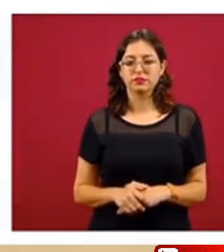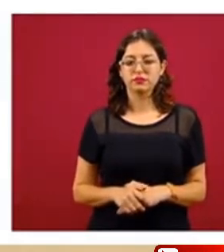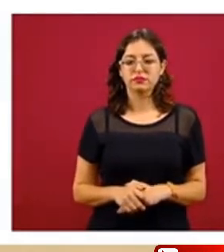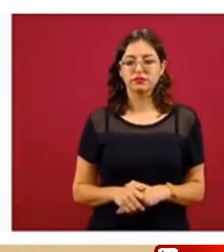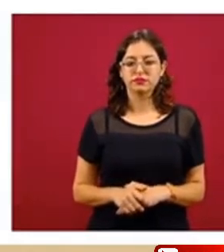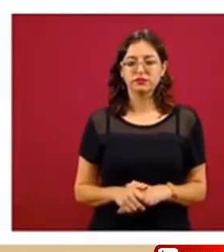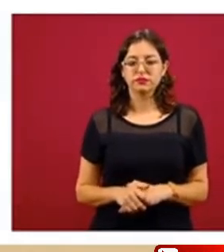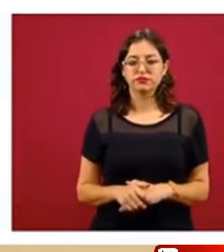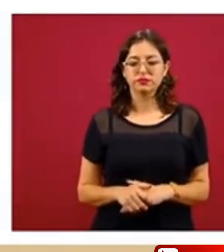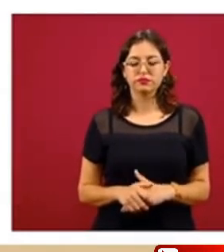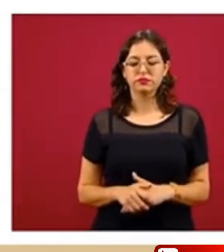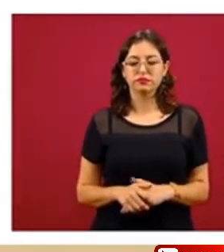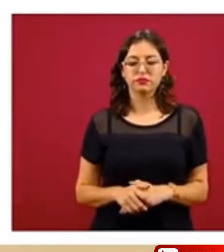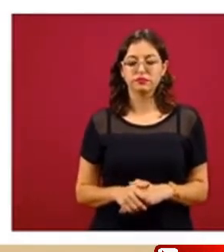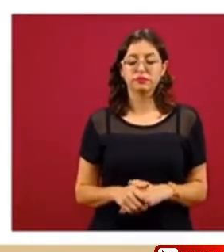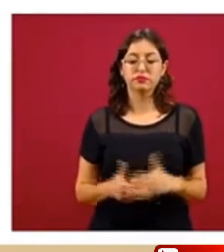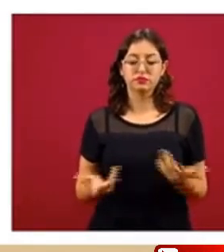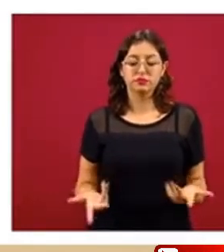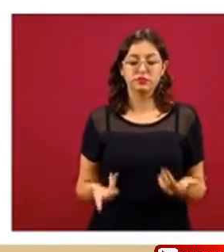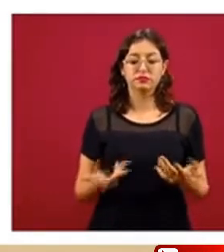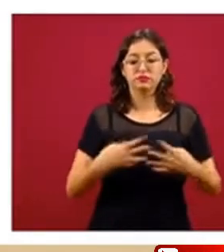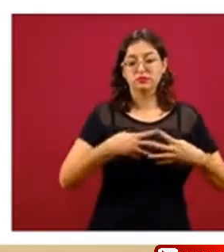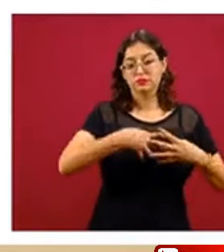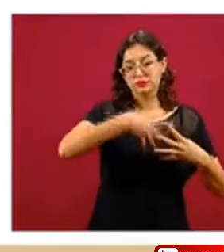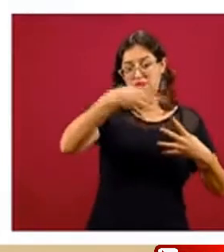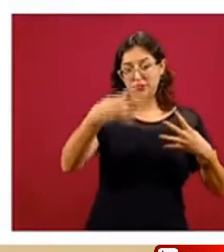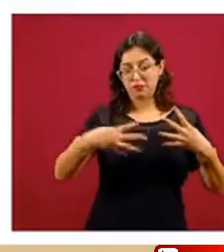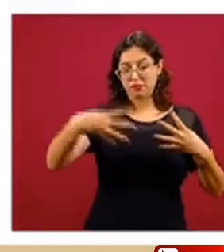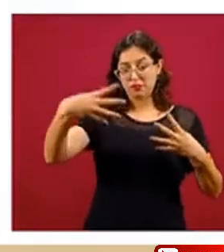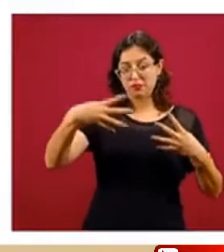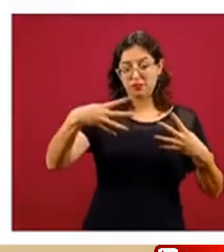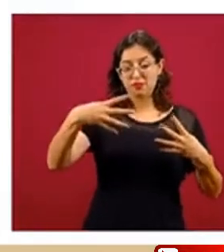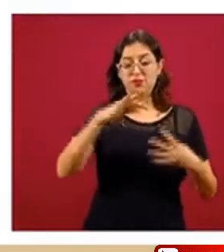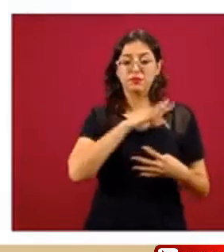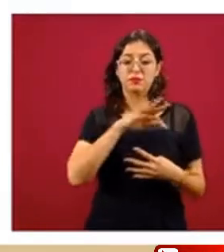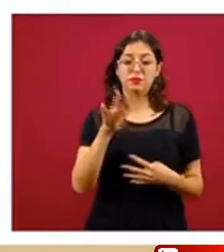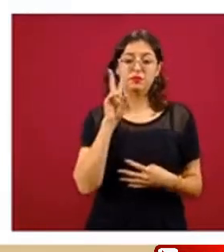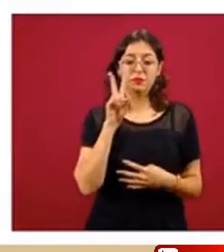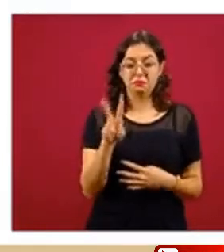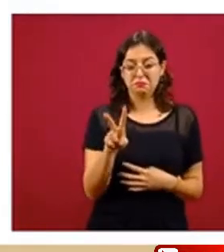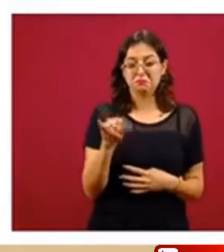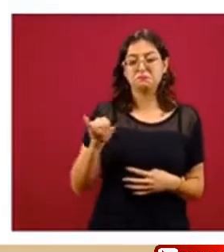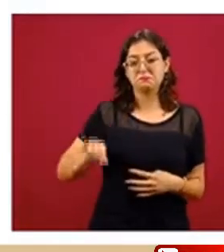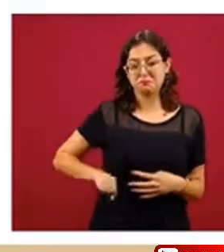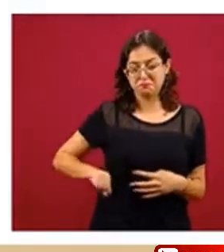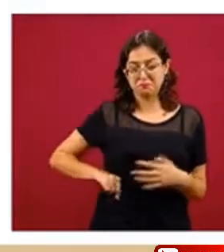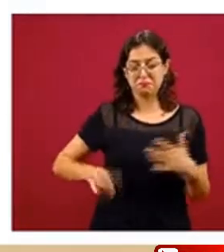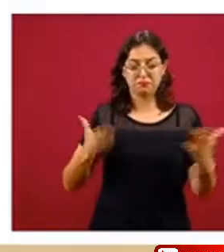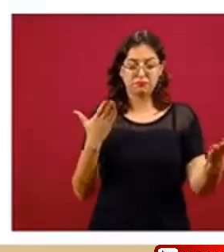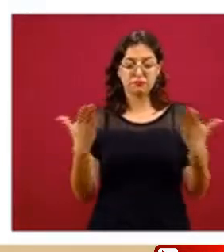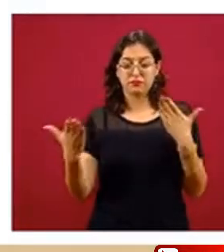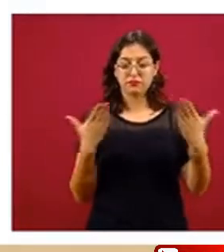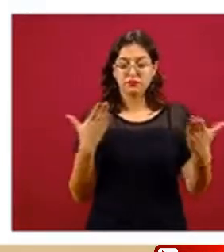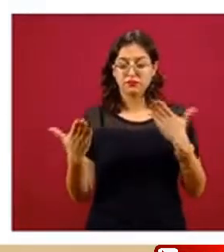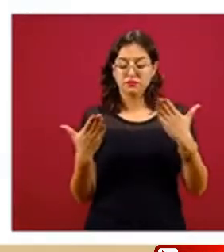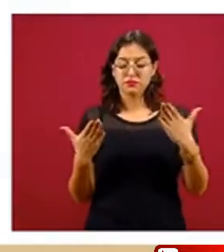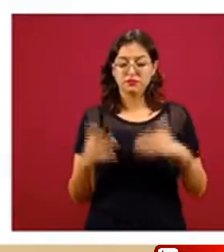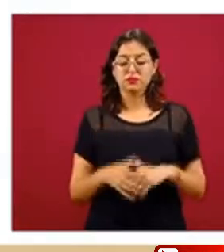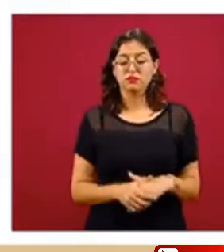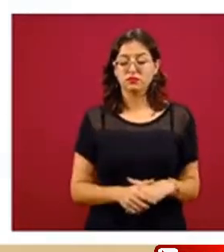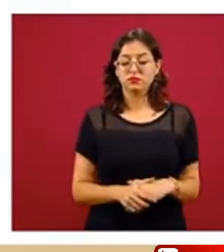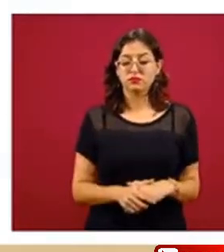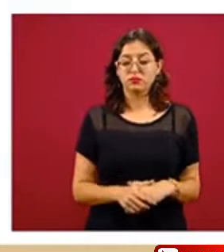Veámoslo ahora en forma de las curvas epidémicas y aquí es de interés tomar algunas comparaciones. Veamos en